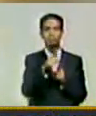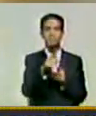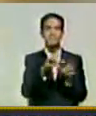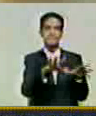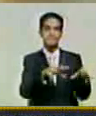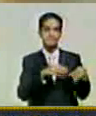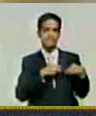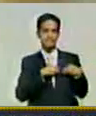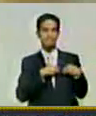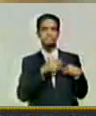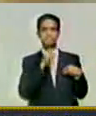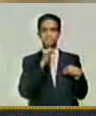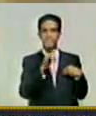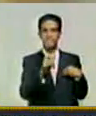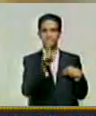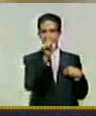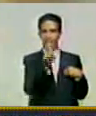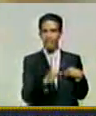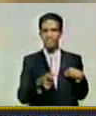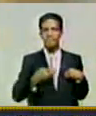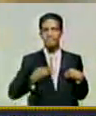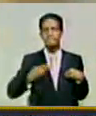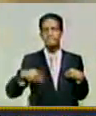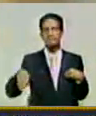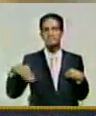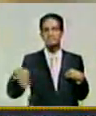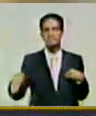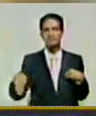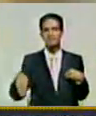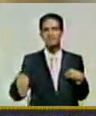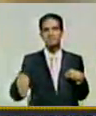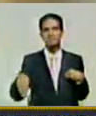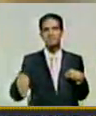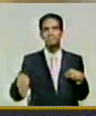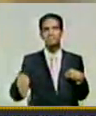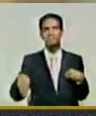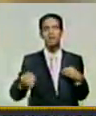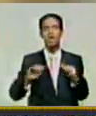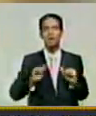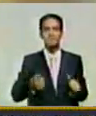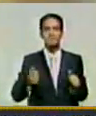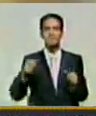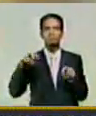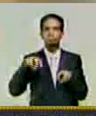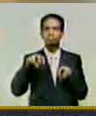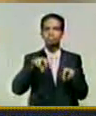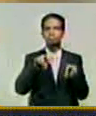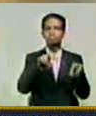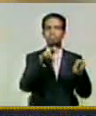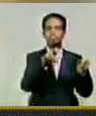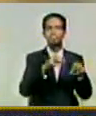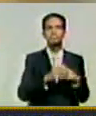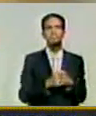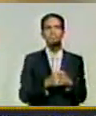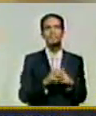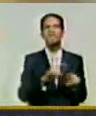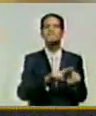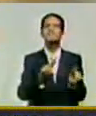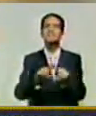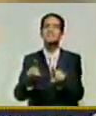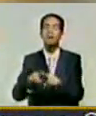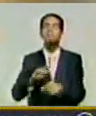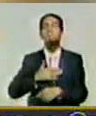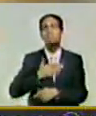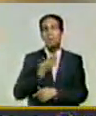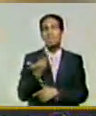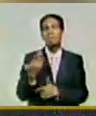mensaje del presidente Nicolás Maduro y nos echemos a andar. Repito, desde la diversidad podemos pensar distinto,